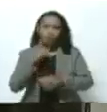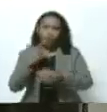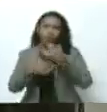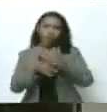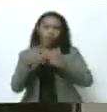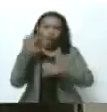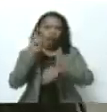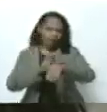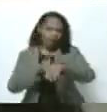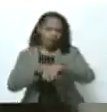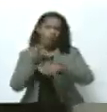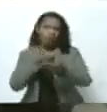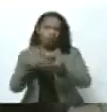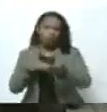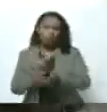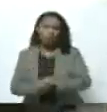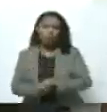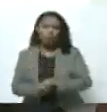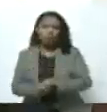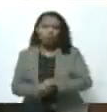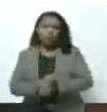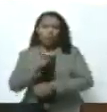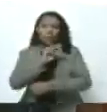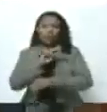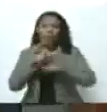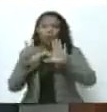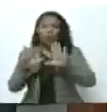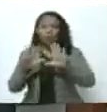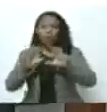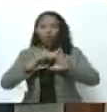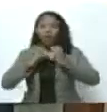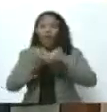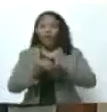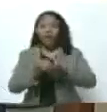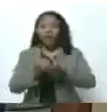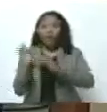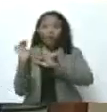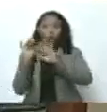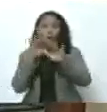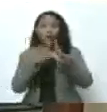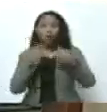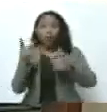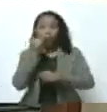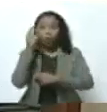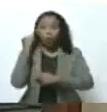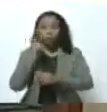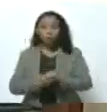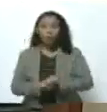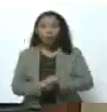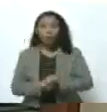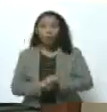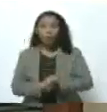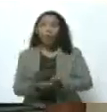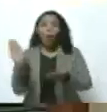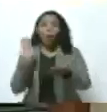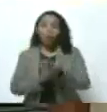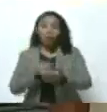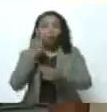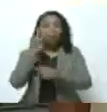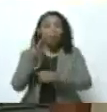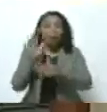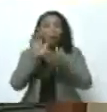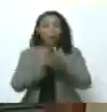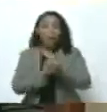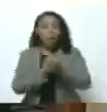leer. A partir del 28, clases presenciales para todos y para todos. Volverán a ver a sus amigos, a